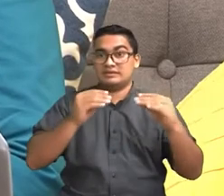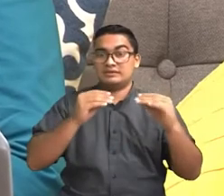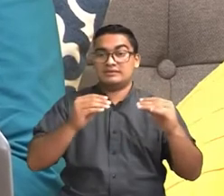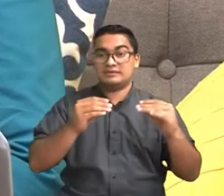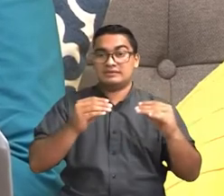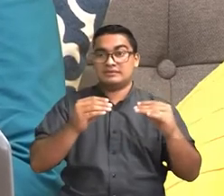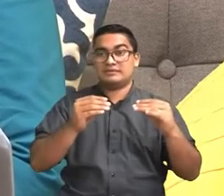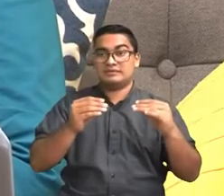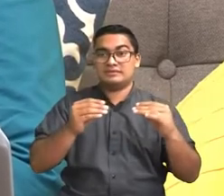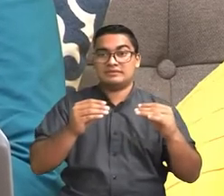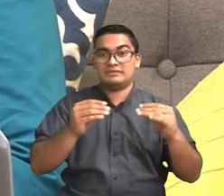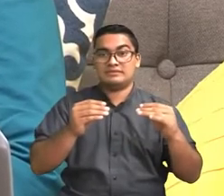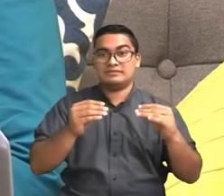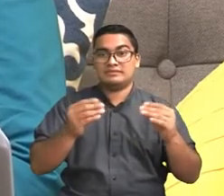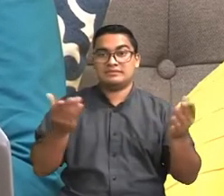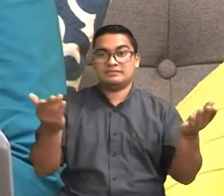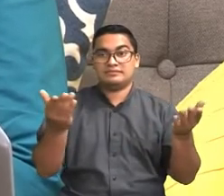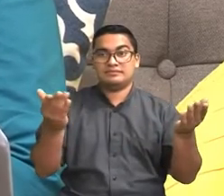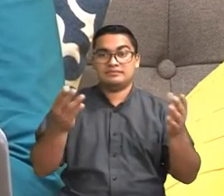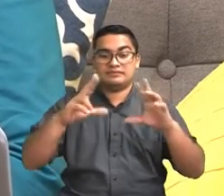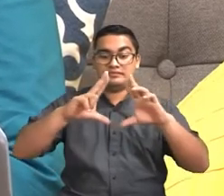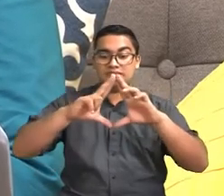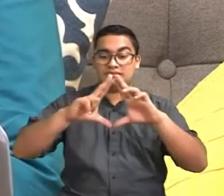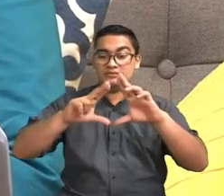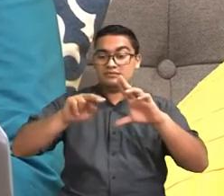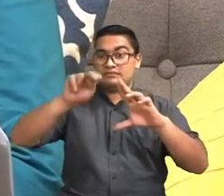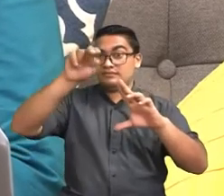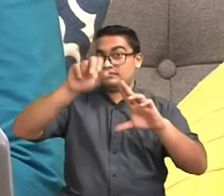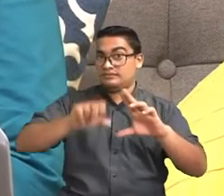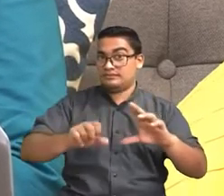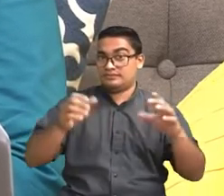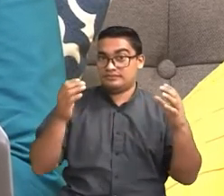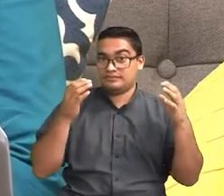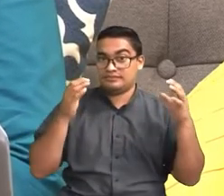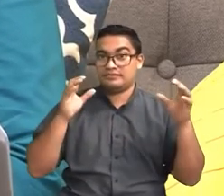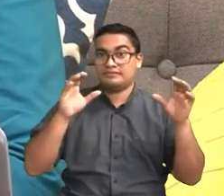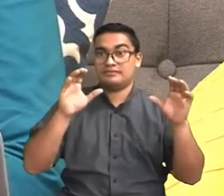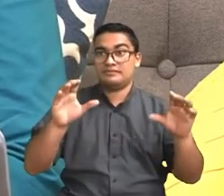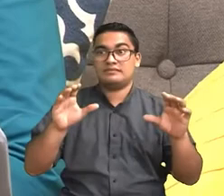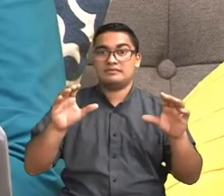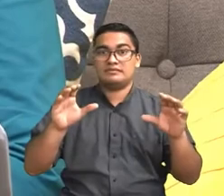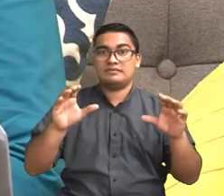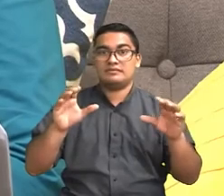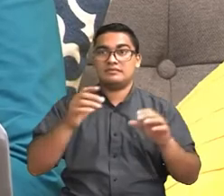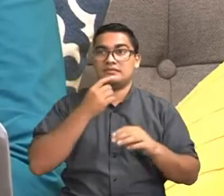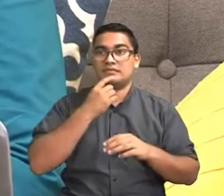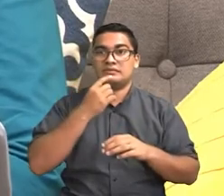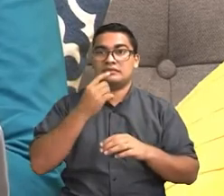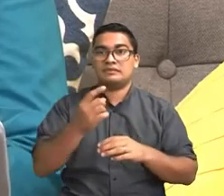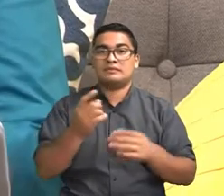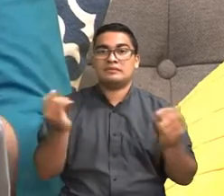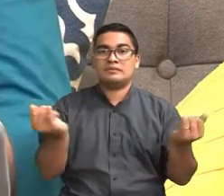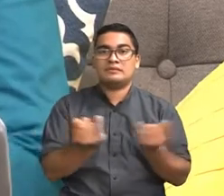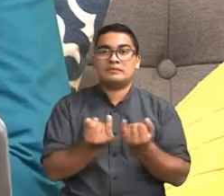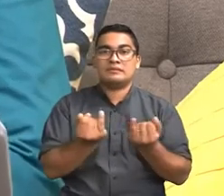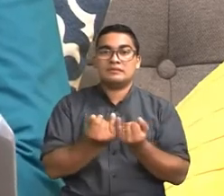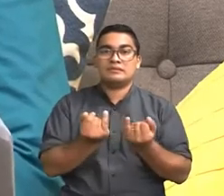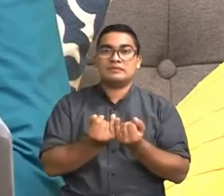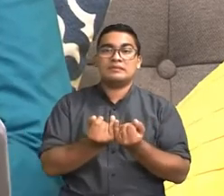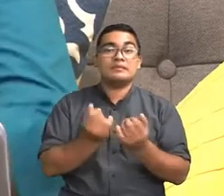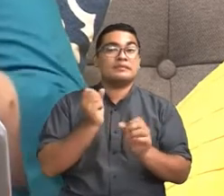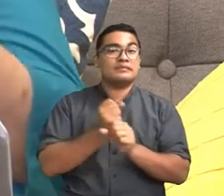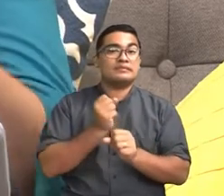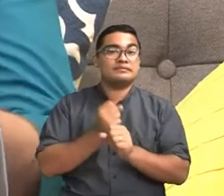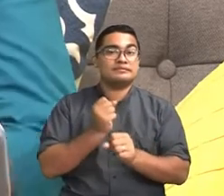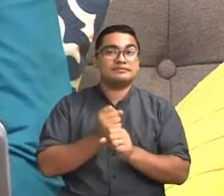de la costa Caribe, ¿verdad? Aunque en las regiones autónomas. De la región Caribe, que trabaja